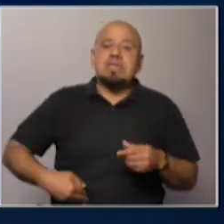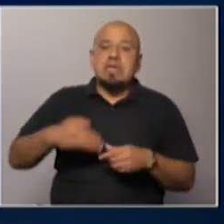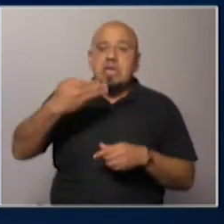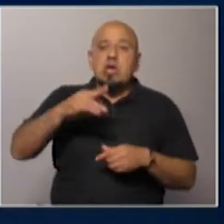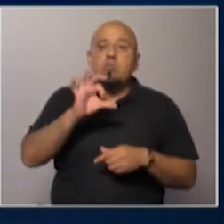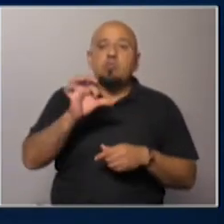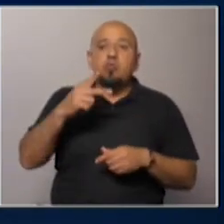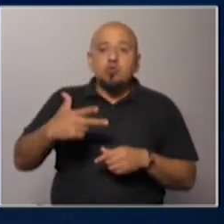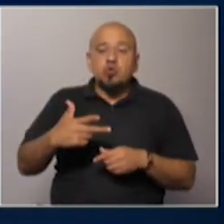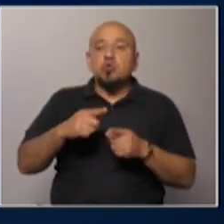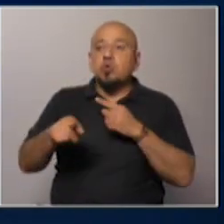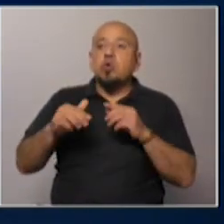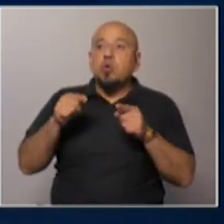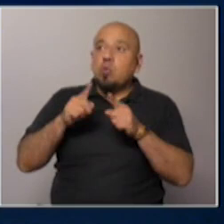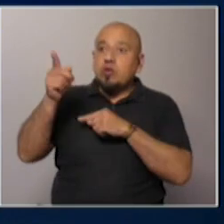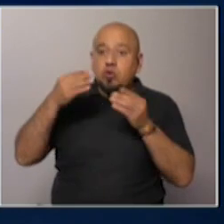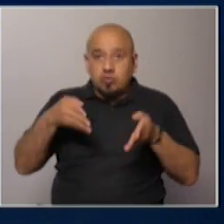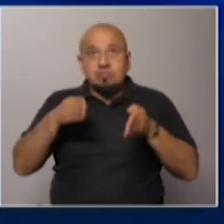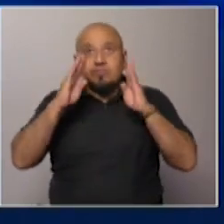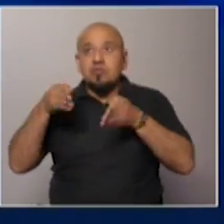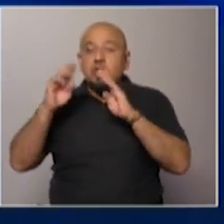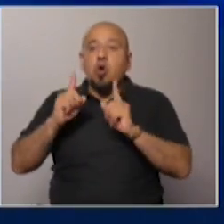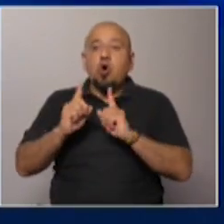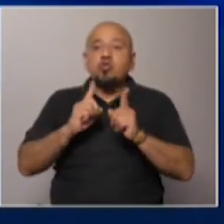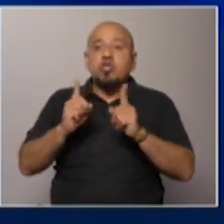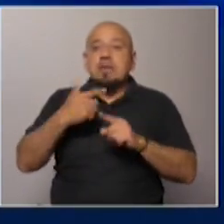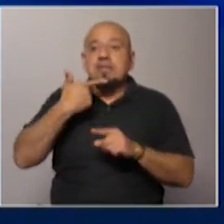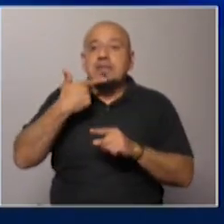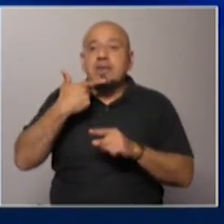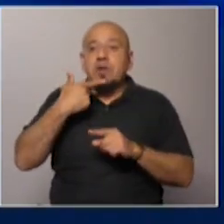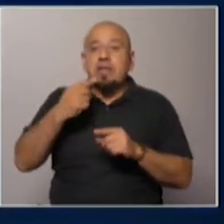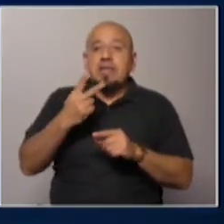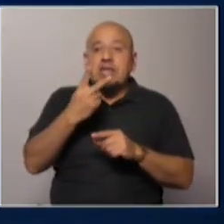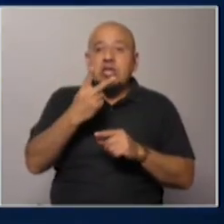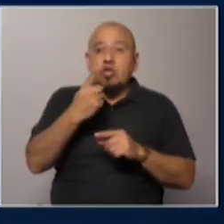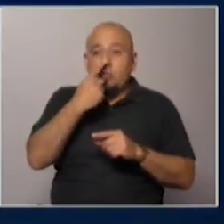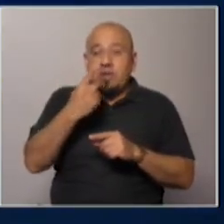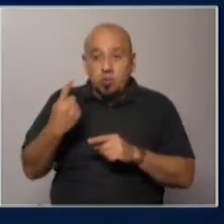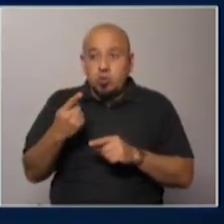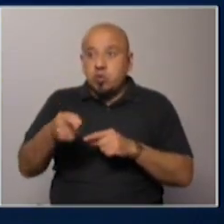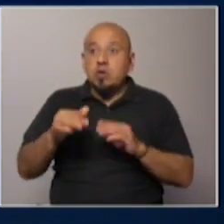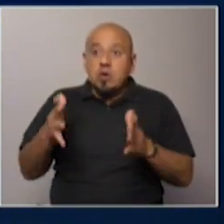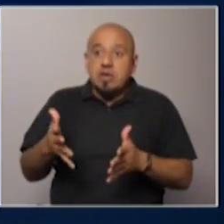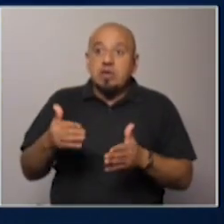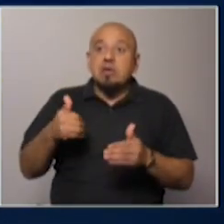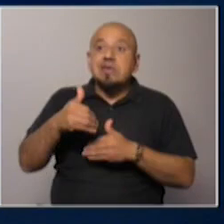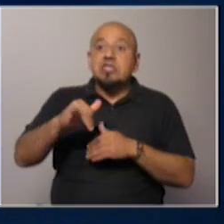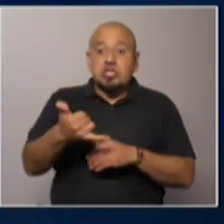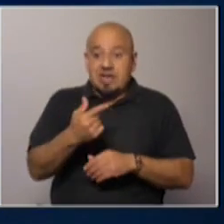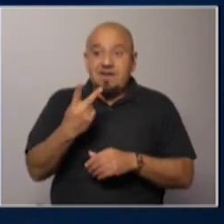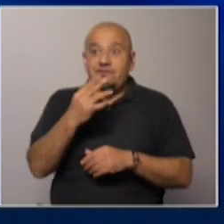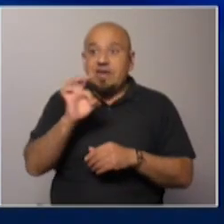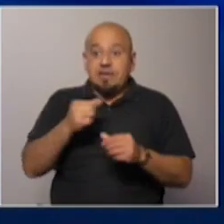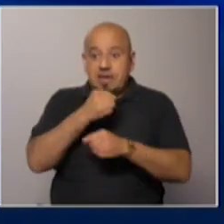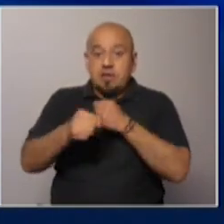júnior es decir después de la caída de las torres gemelas del famoso icónico día del 11 de septiembre del 2001 nos aproximamos ya a los 20 años